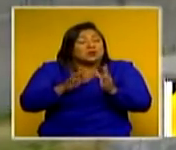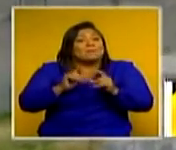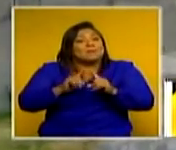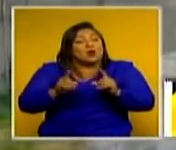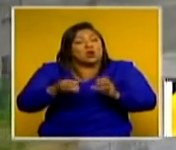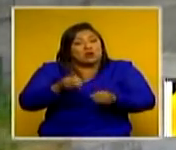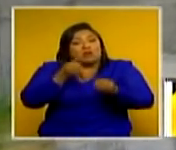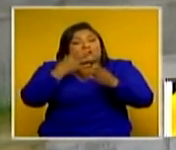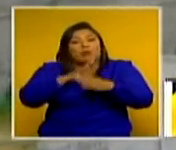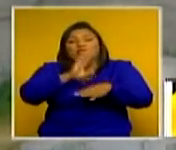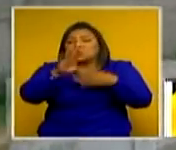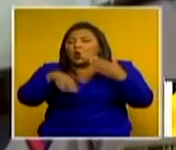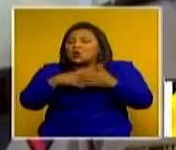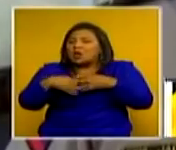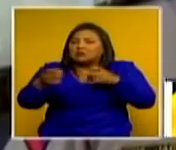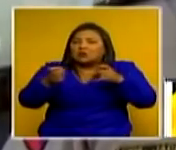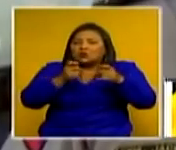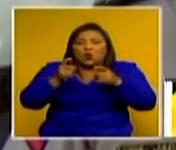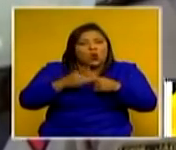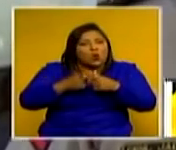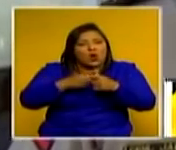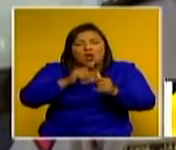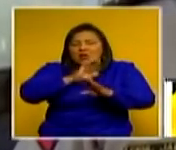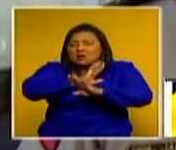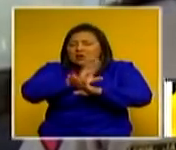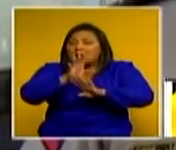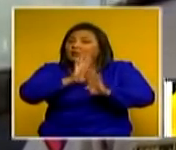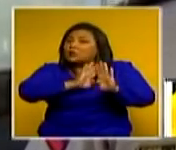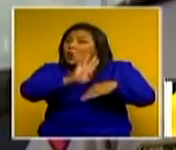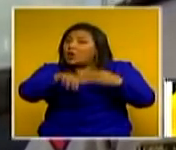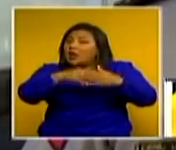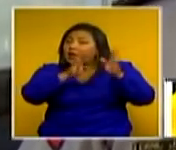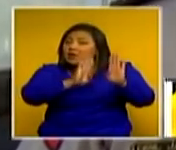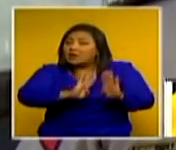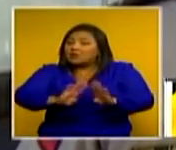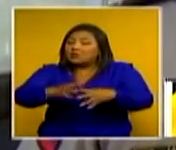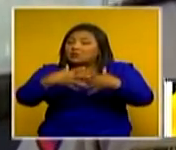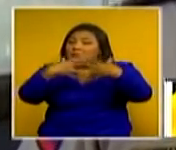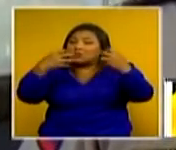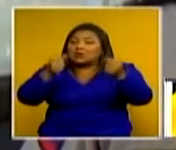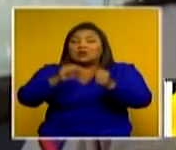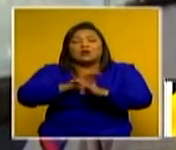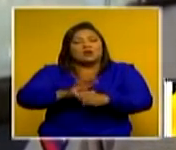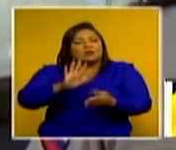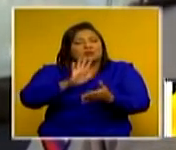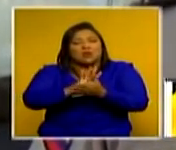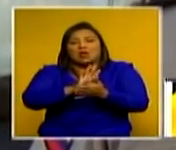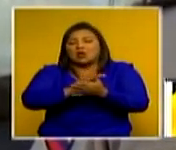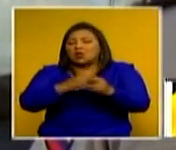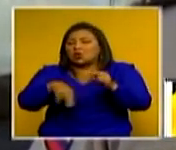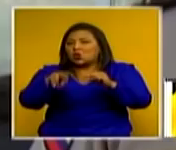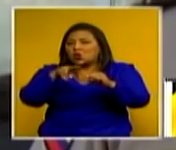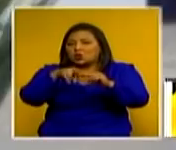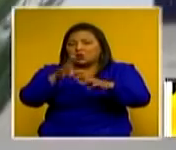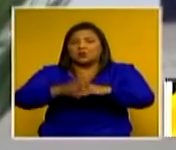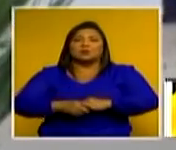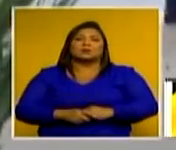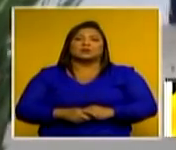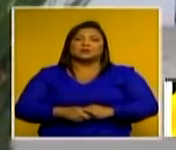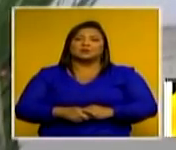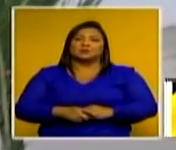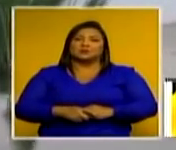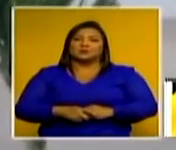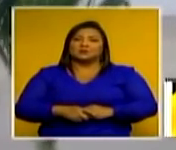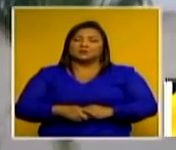todo se controló de forma inmediata y las actividades dentro del centro carcelario se mantienen con normalidad al momento en el cantón